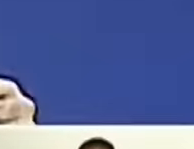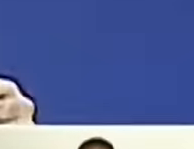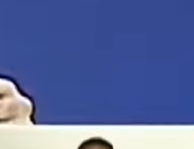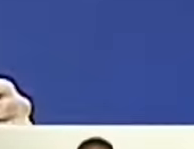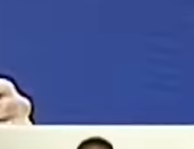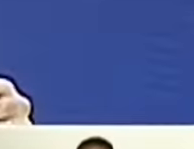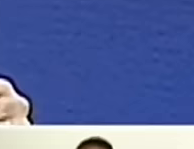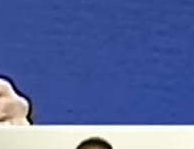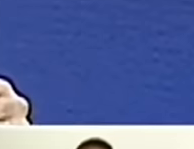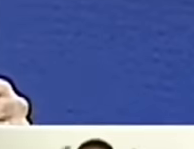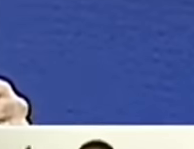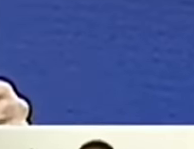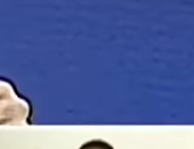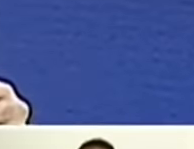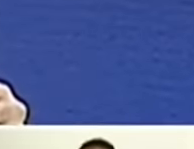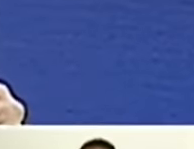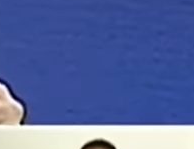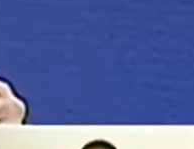Cadetes.